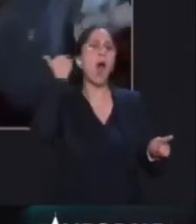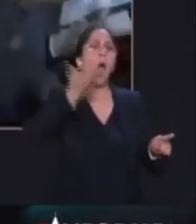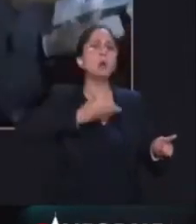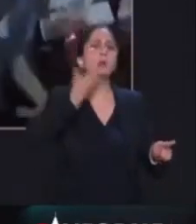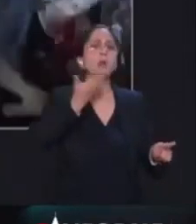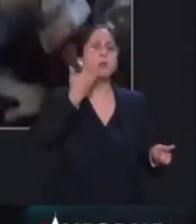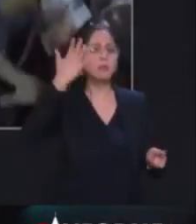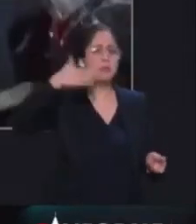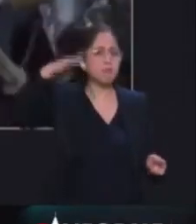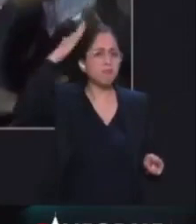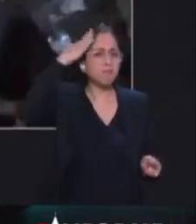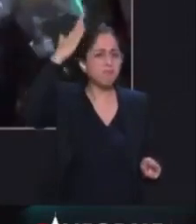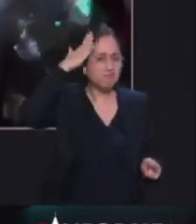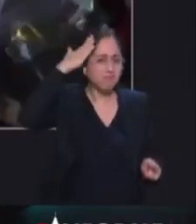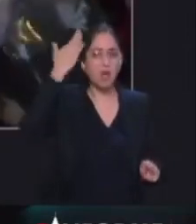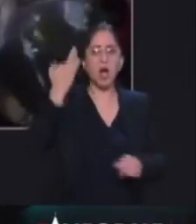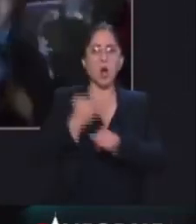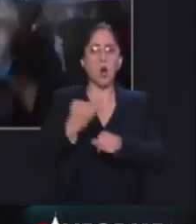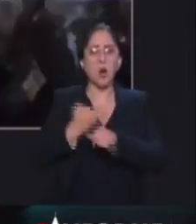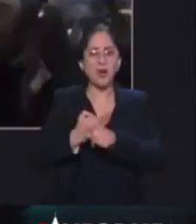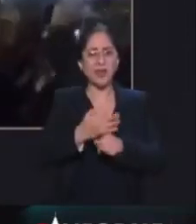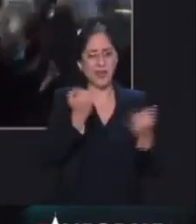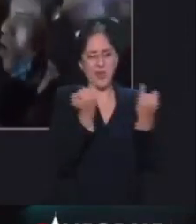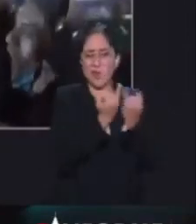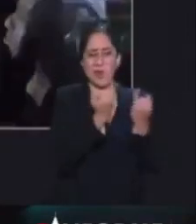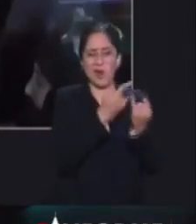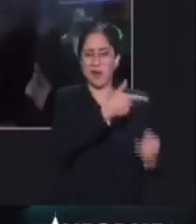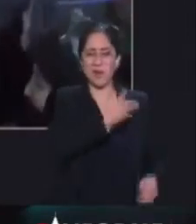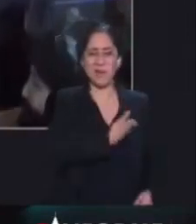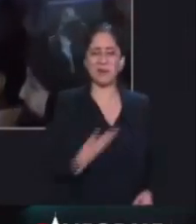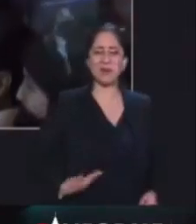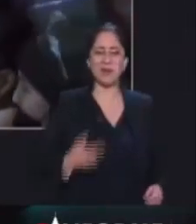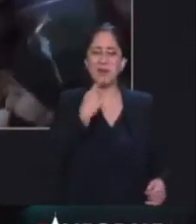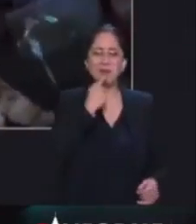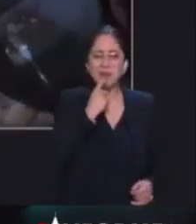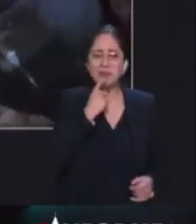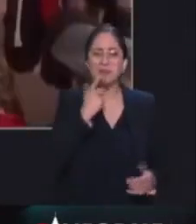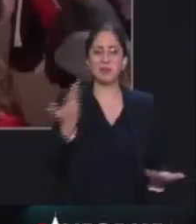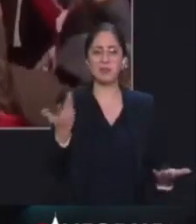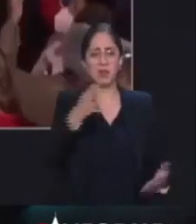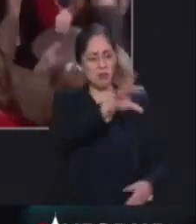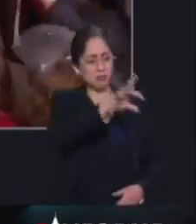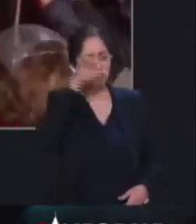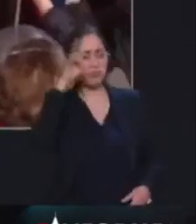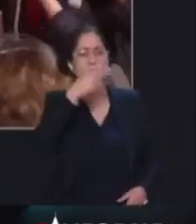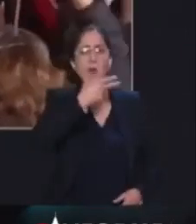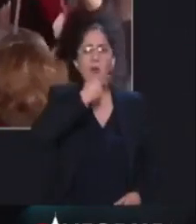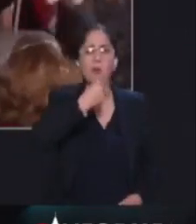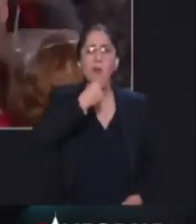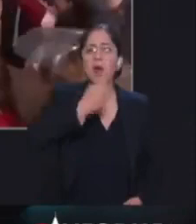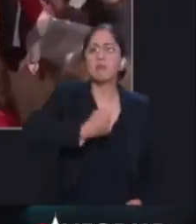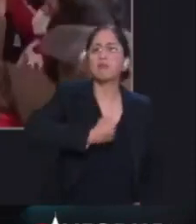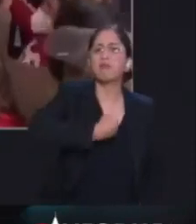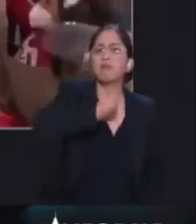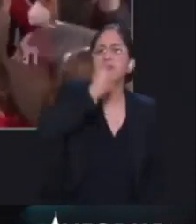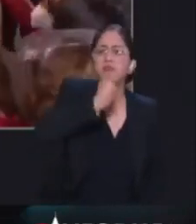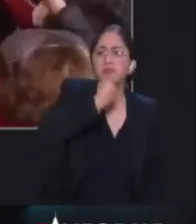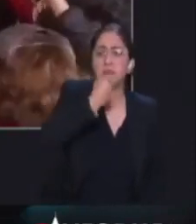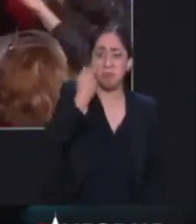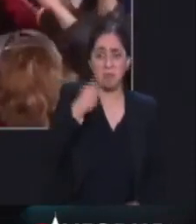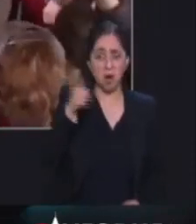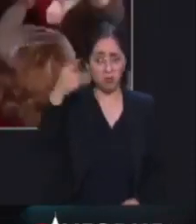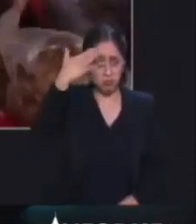impulsando el presidente Andrés Manuel López Obrador, ¿no? Un hombre viejo y absolutamente